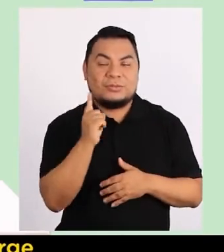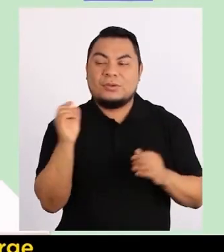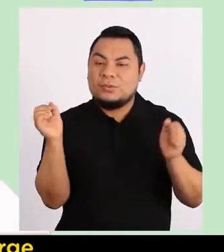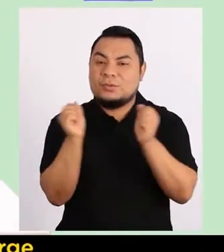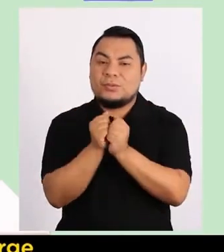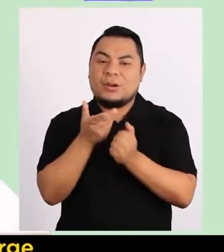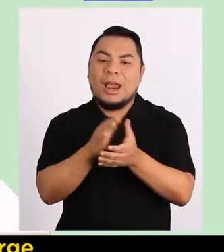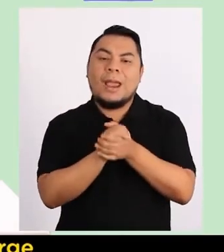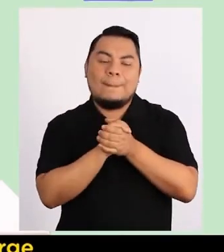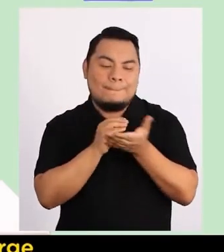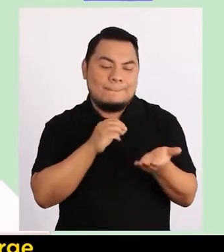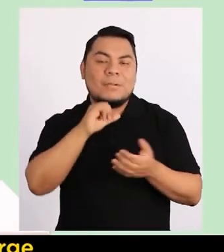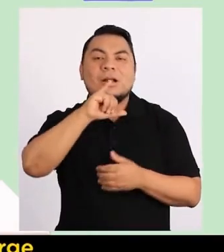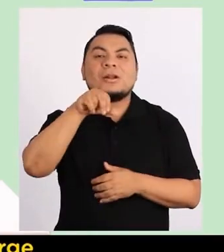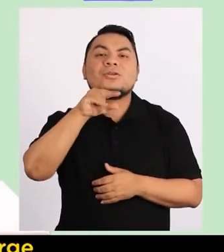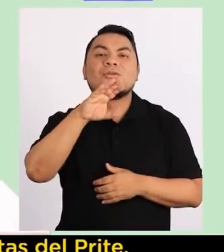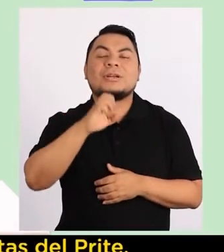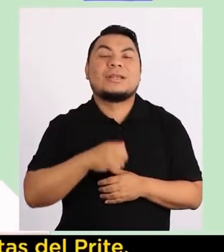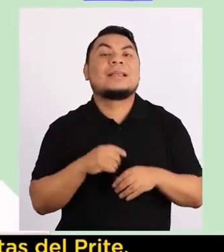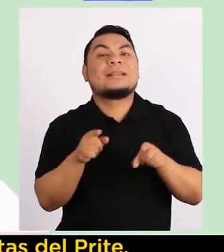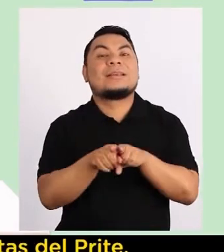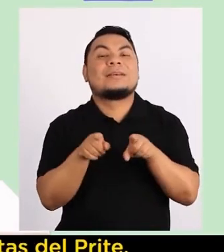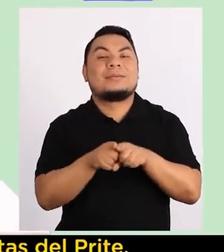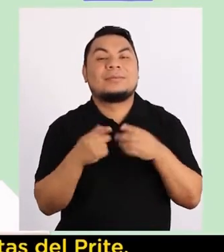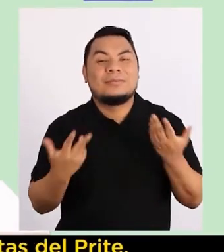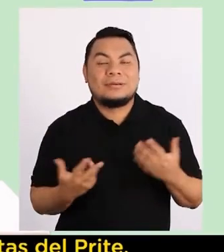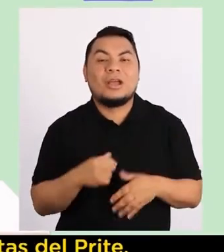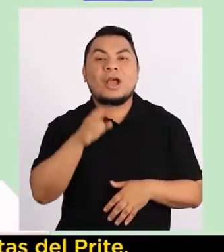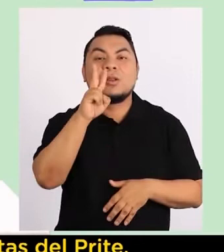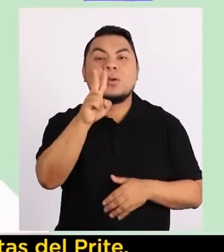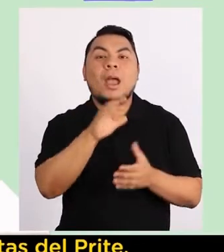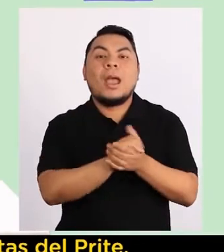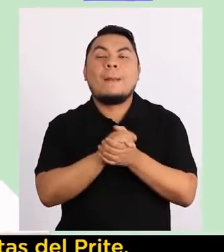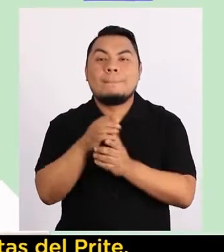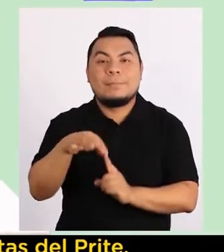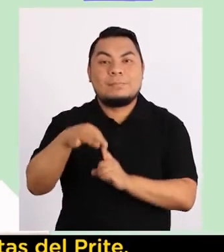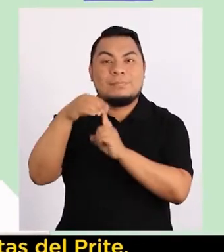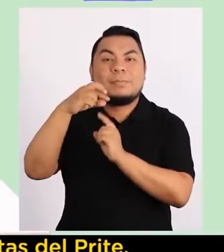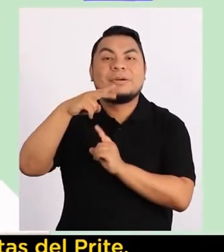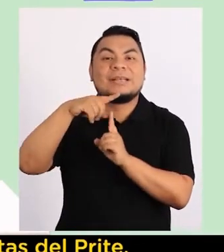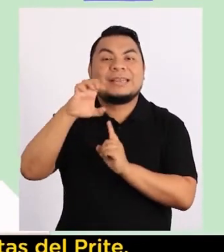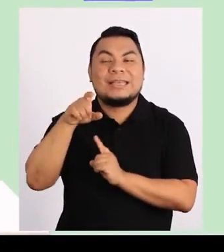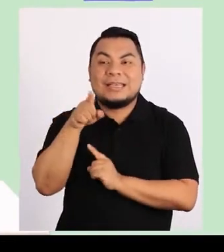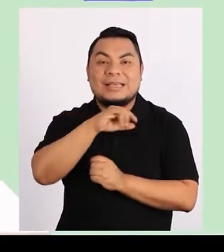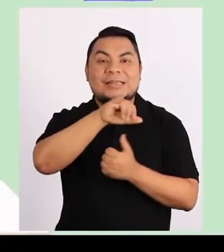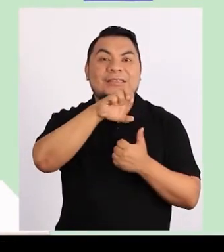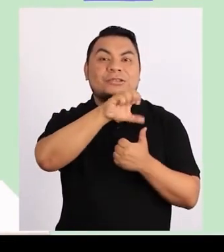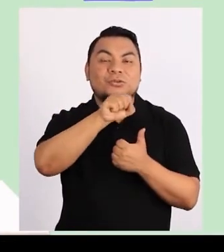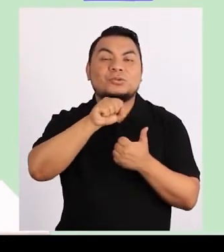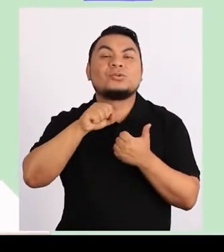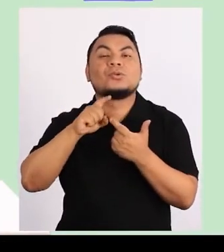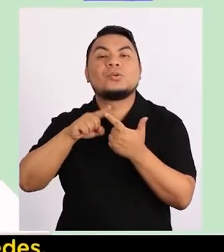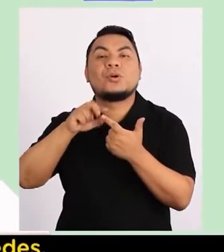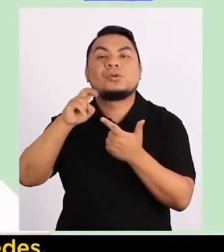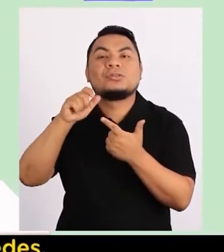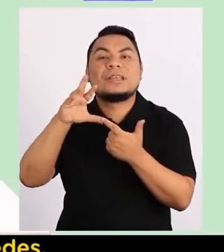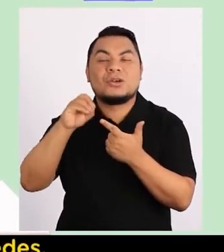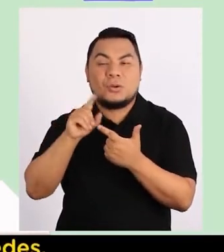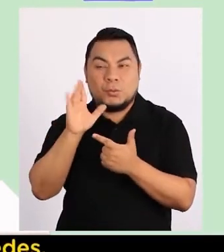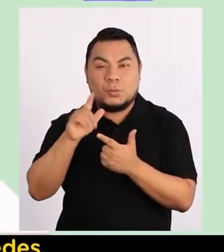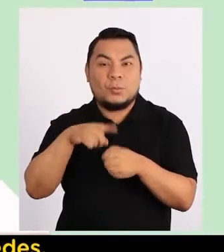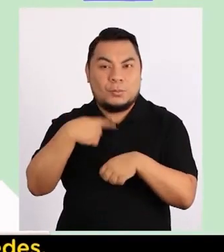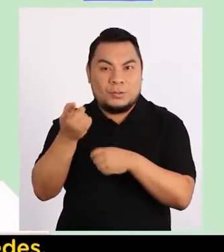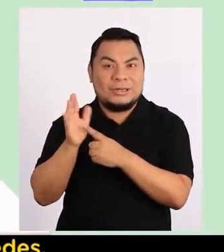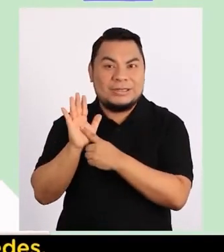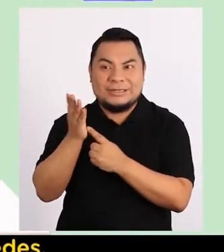Me acompañará mi buen amigo Jorge y también dos muy buenos amigos especialistas del PRITE, Jesús y Rosario. En unos